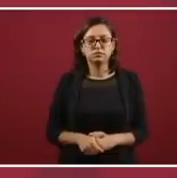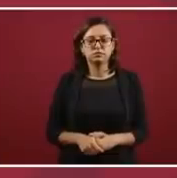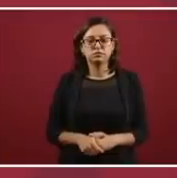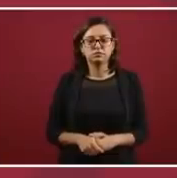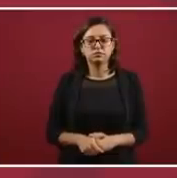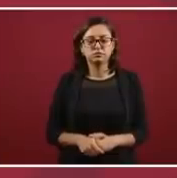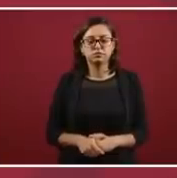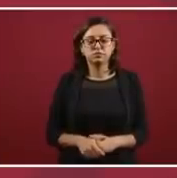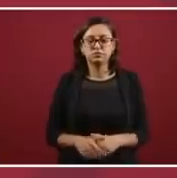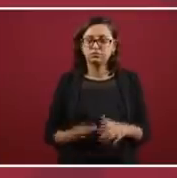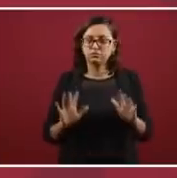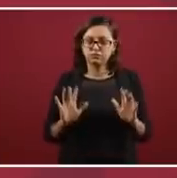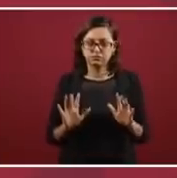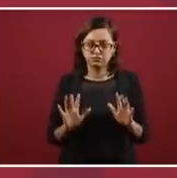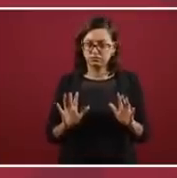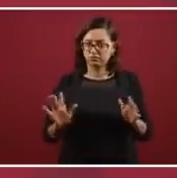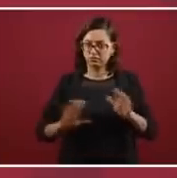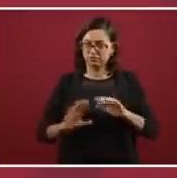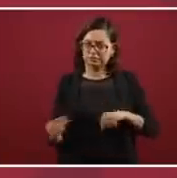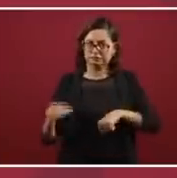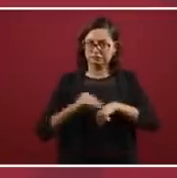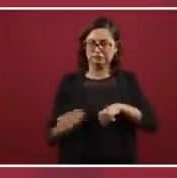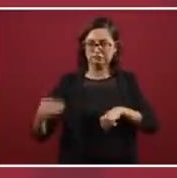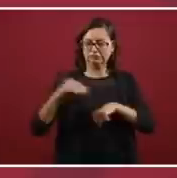Sin comentarios, ya.